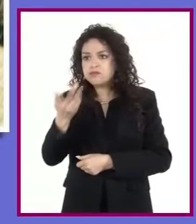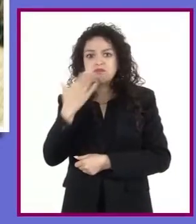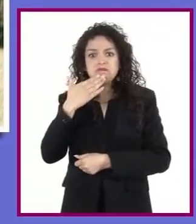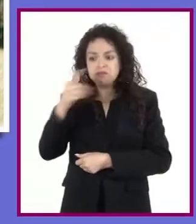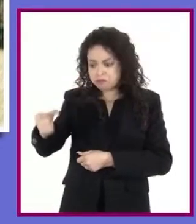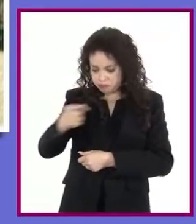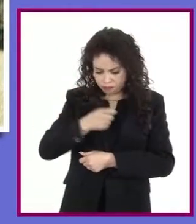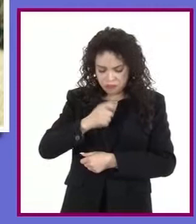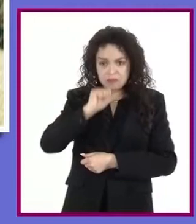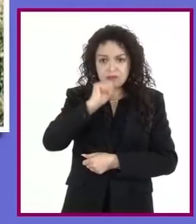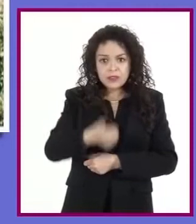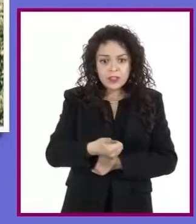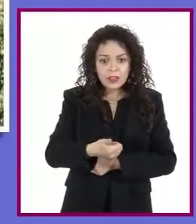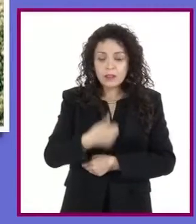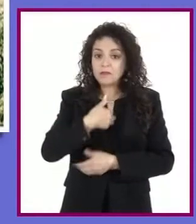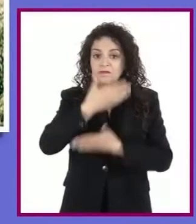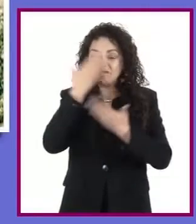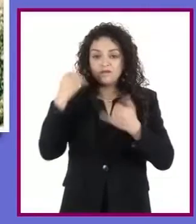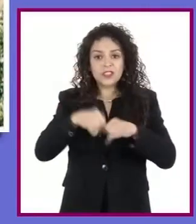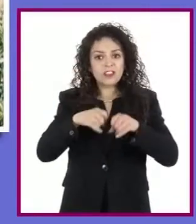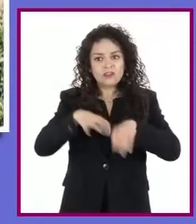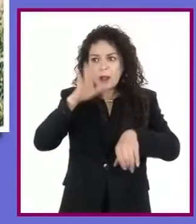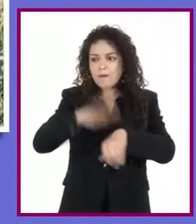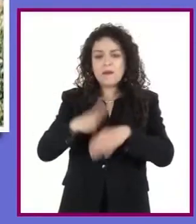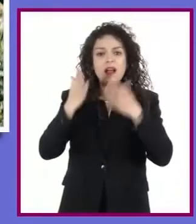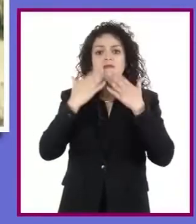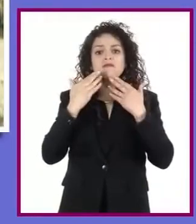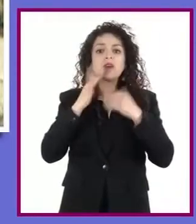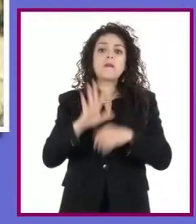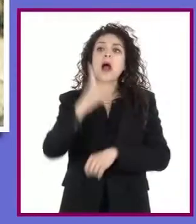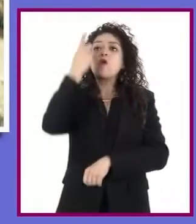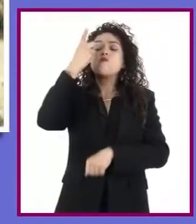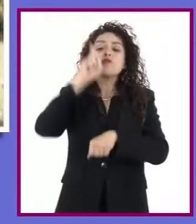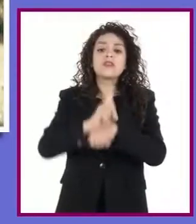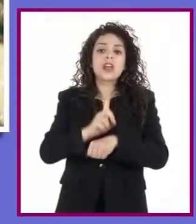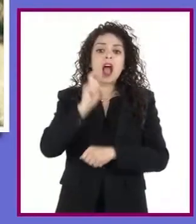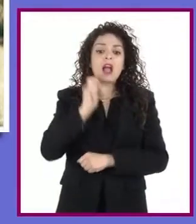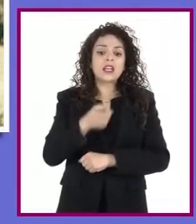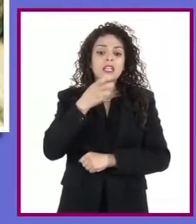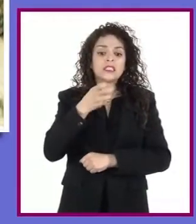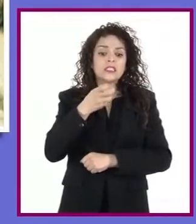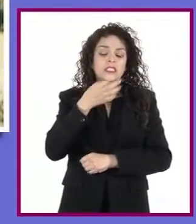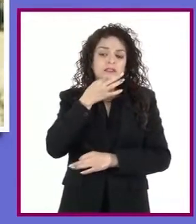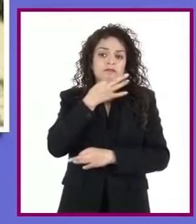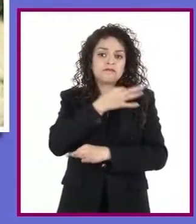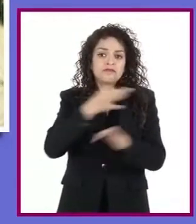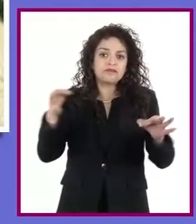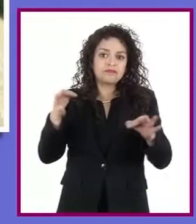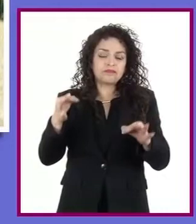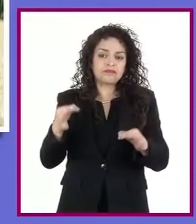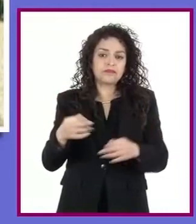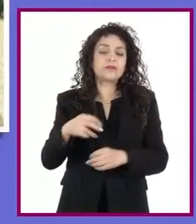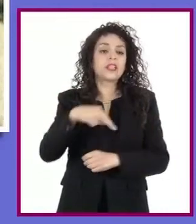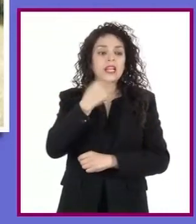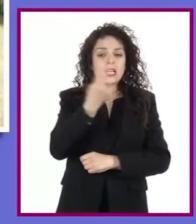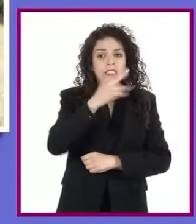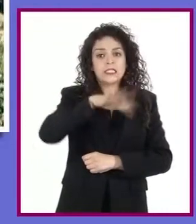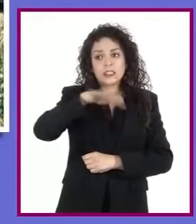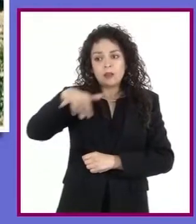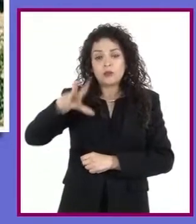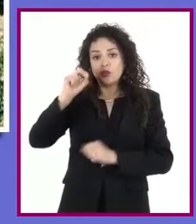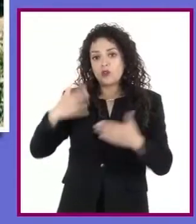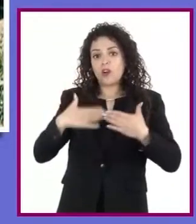sé, no encuentro más información. Parece que solo fue la nota de un día. Debemos consultar otras fuentes y no confiar en todo lo que circula en redes